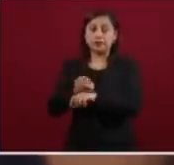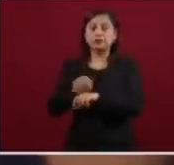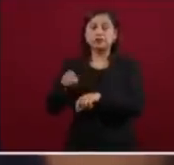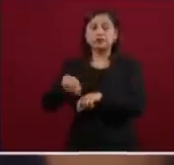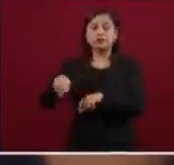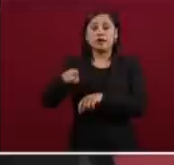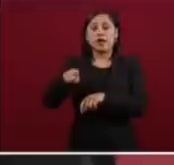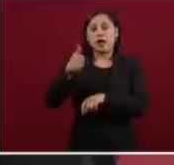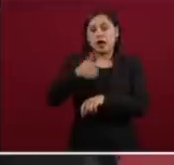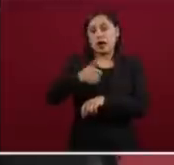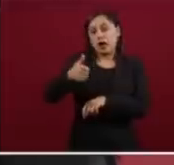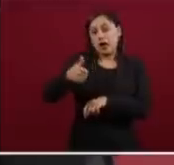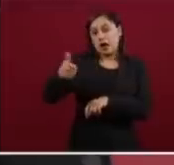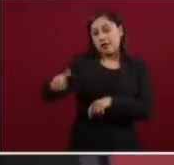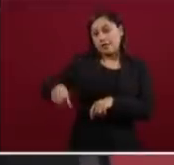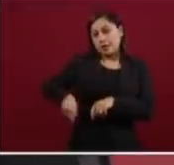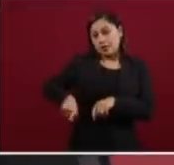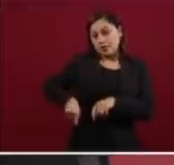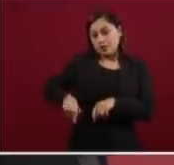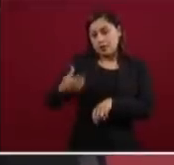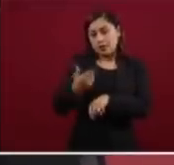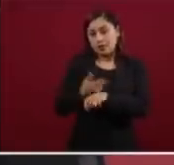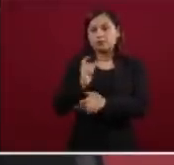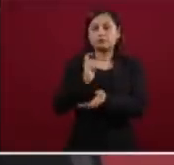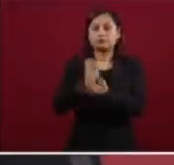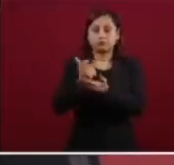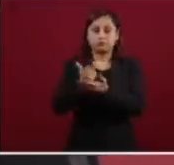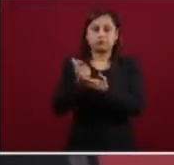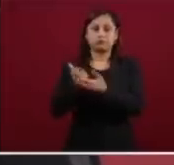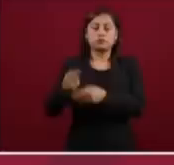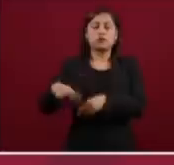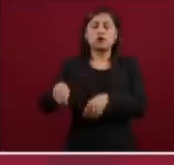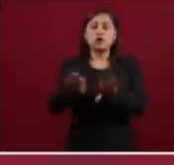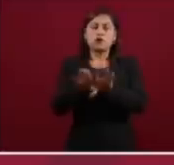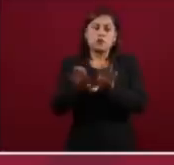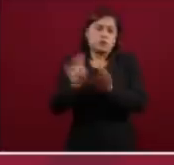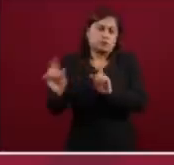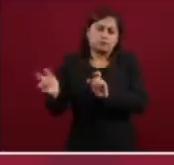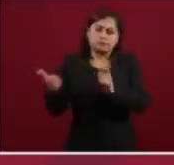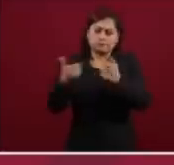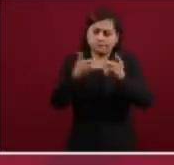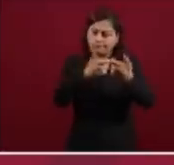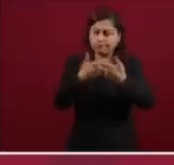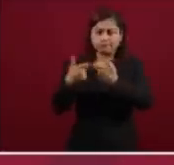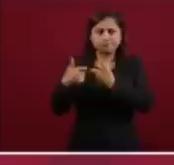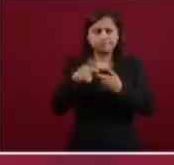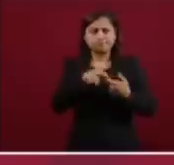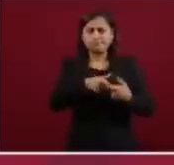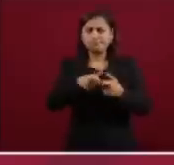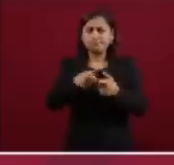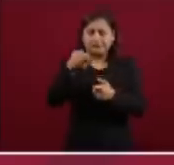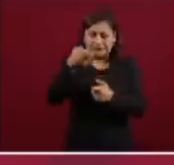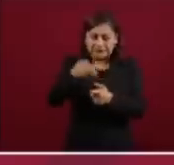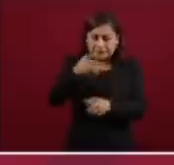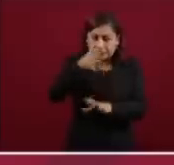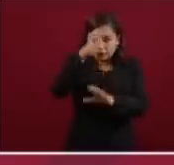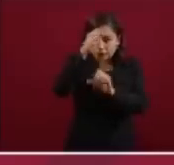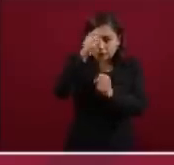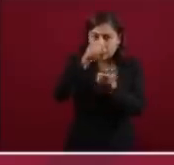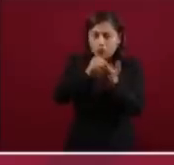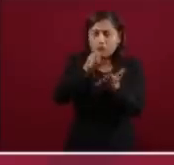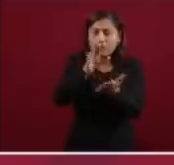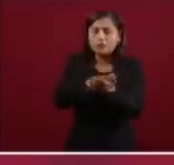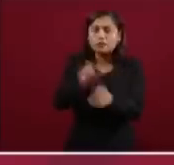también con transferencias de recursos fueron acuerdos que se tomaron cuando se descentralizó